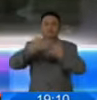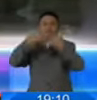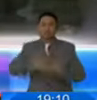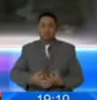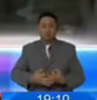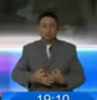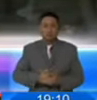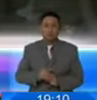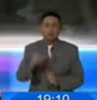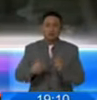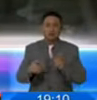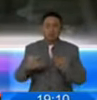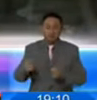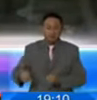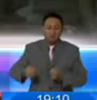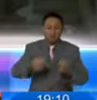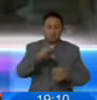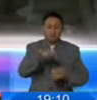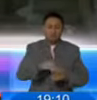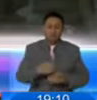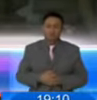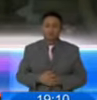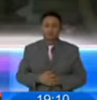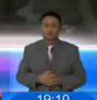el mandato que el pueblo le entregó en las urnas.